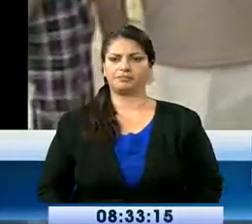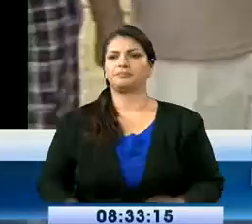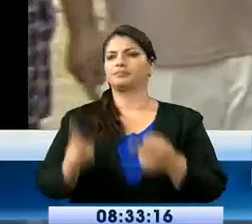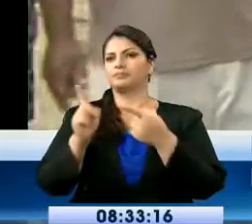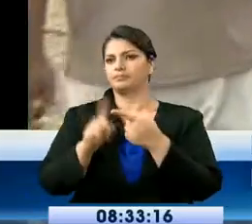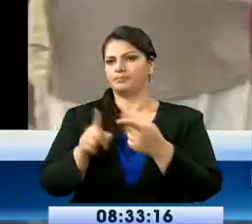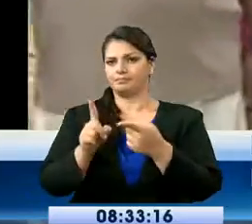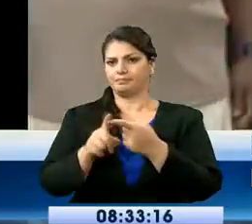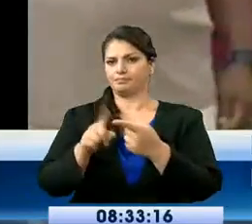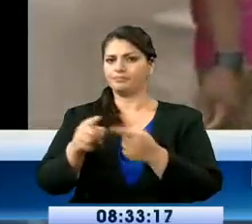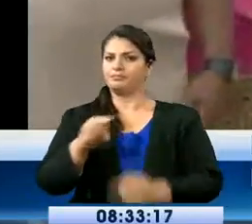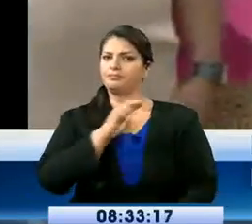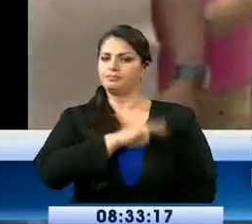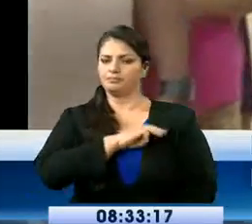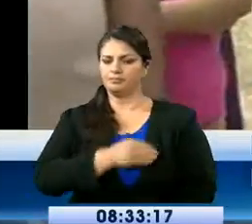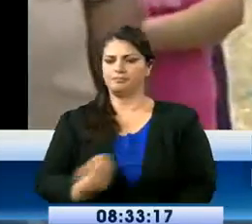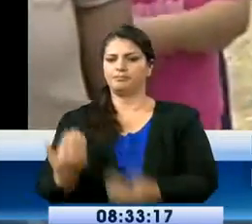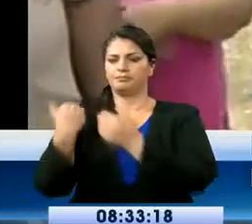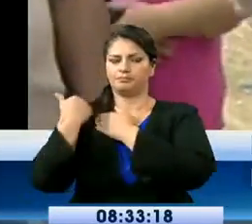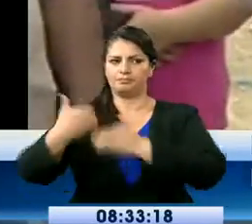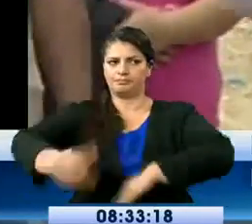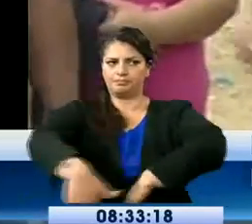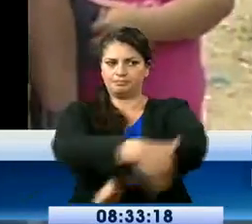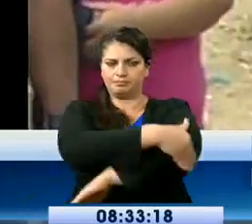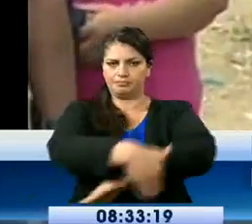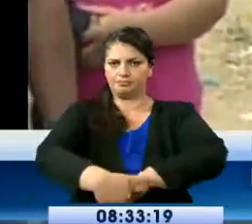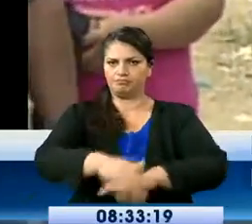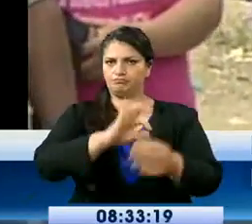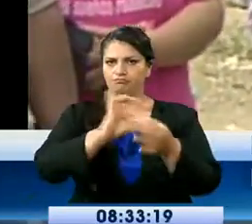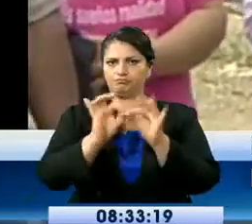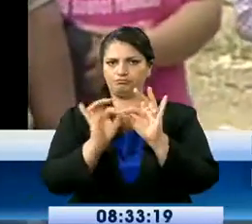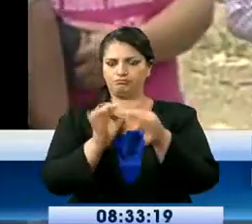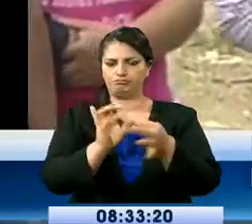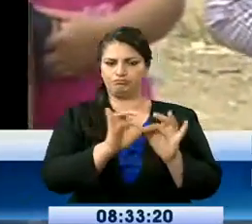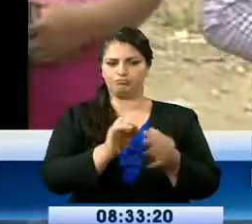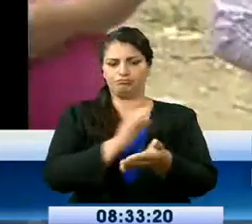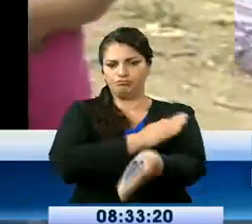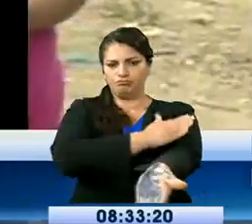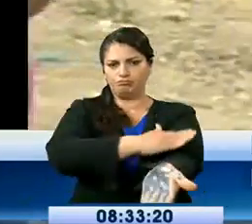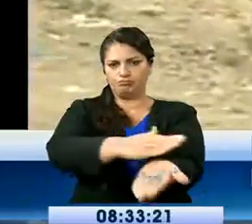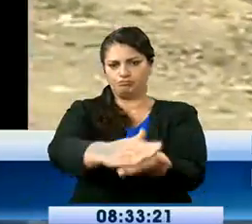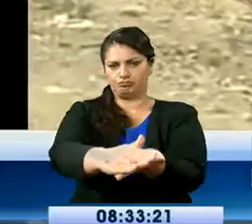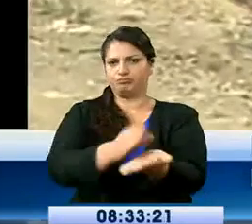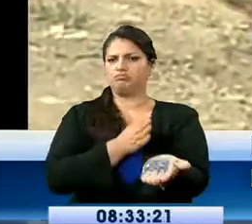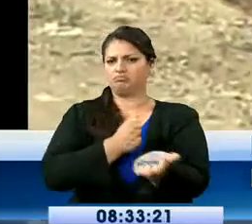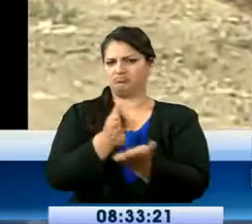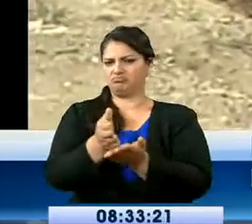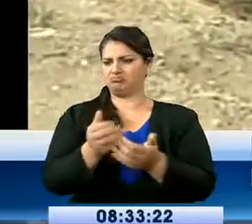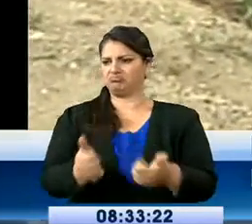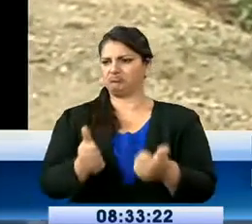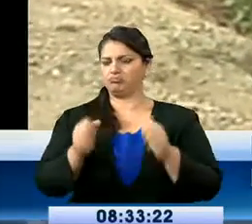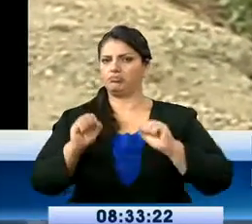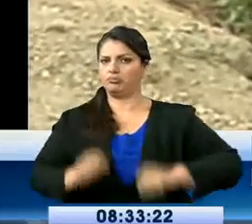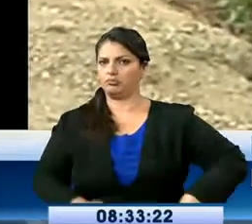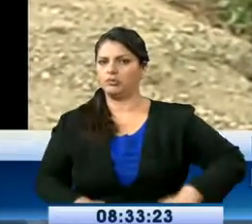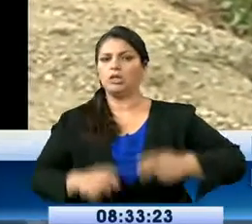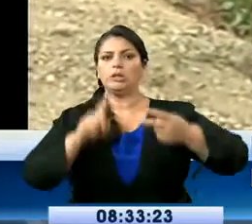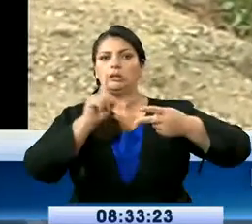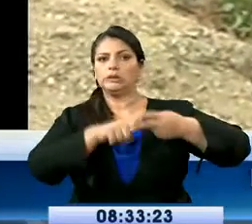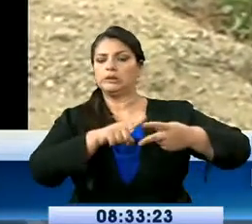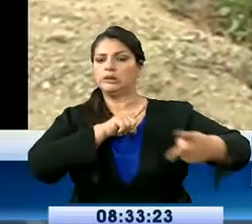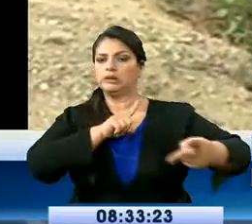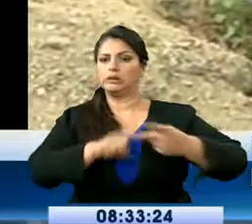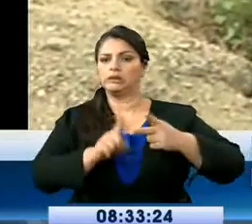ver en cuanto al servicio eléctrico y, bueno, distribución en cada uno de los domicilios. Dicen las personas que incluso hace